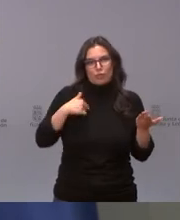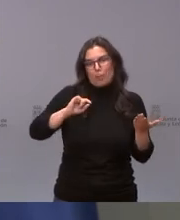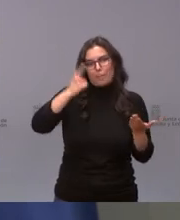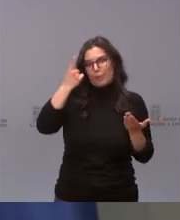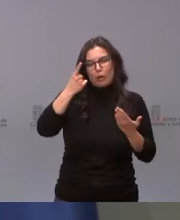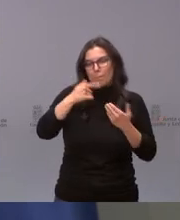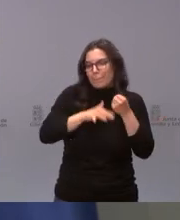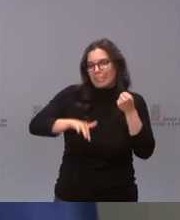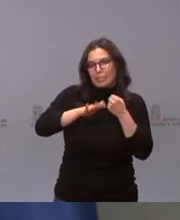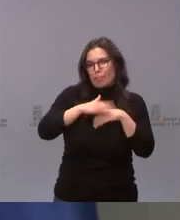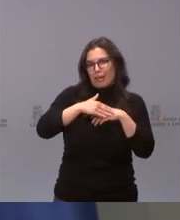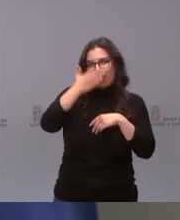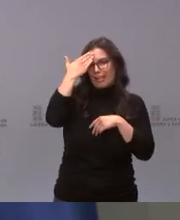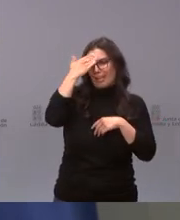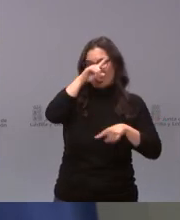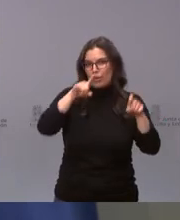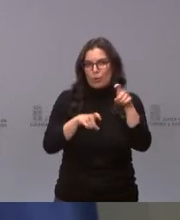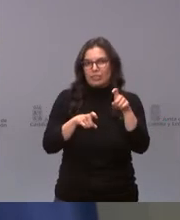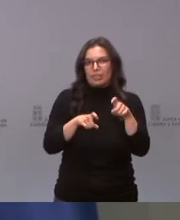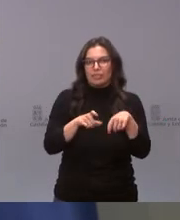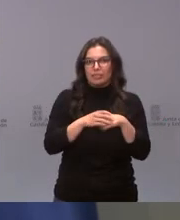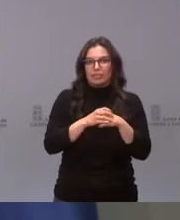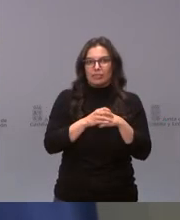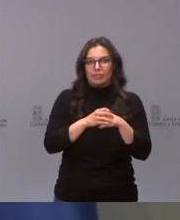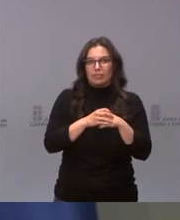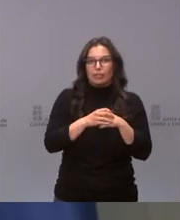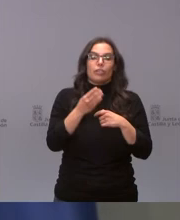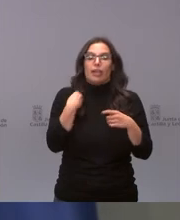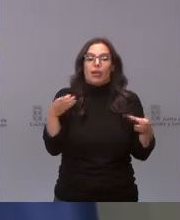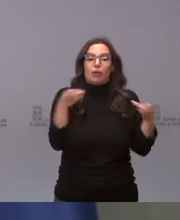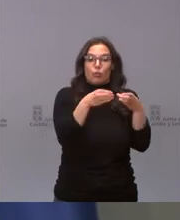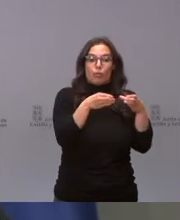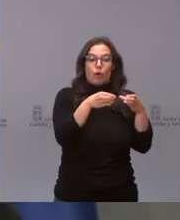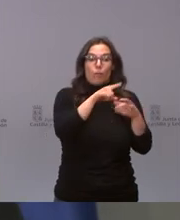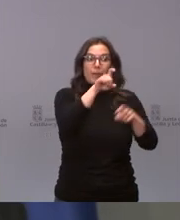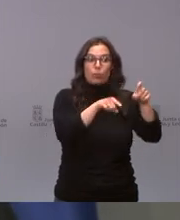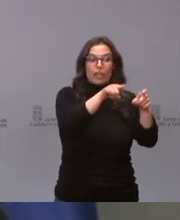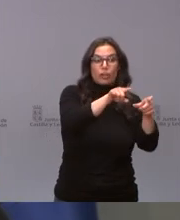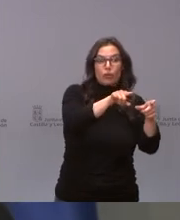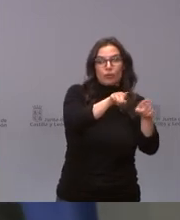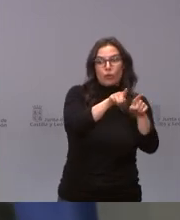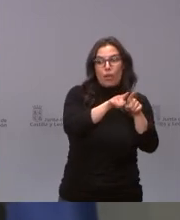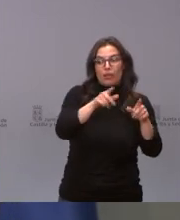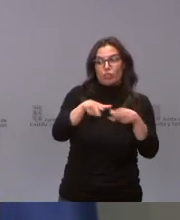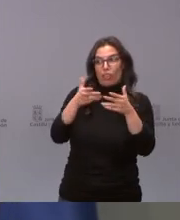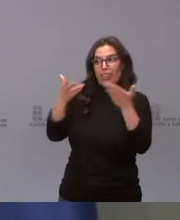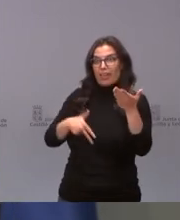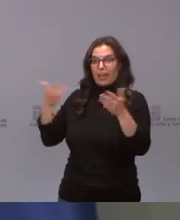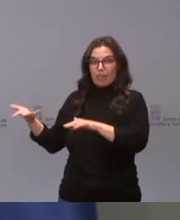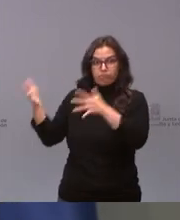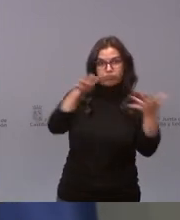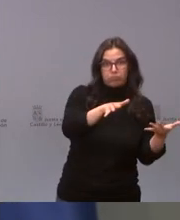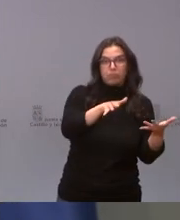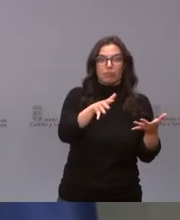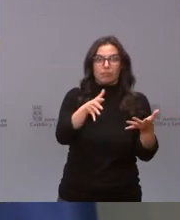decir, ¿cómo tienes que saber si la muestra representa a la población? Una de las cosas es que el recuerdo de voto encaje